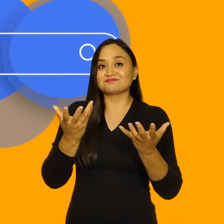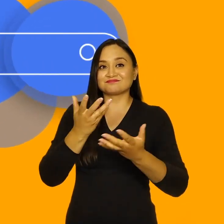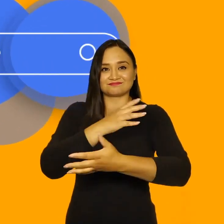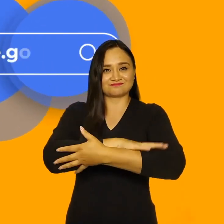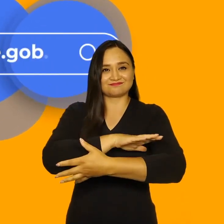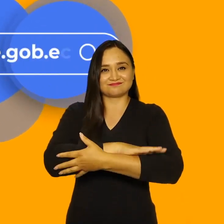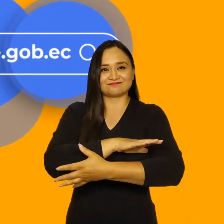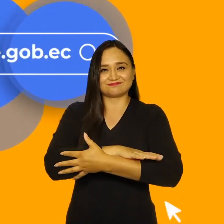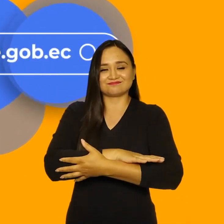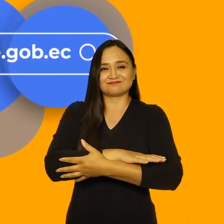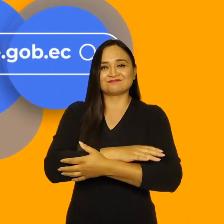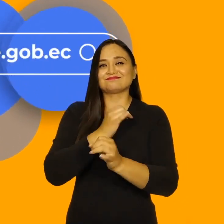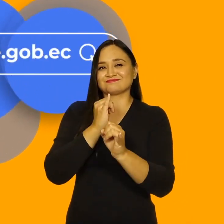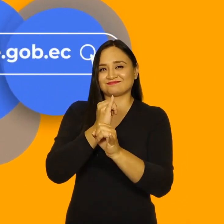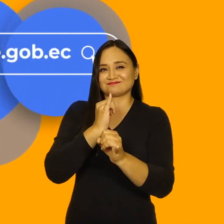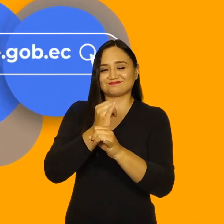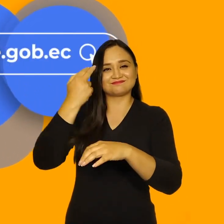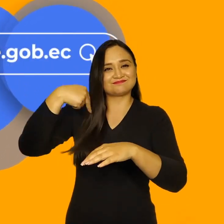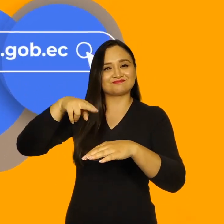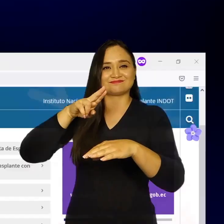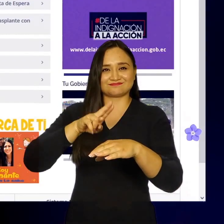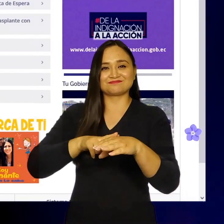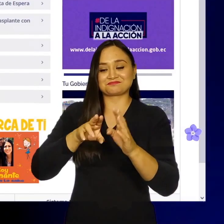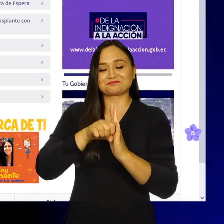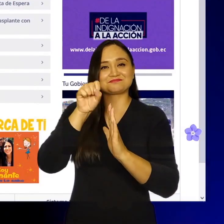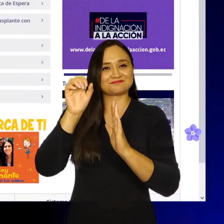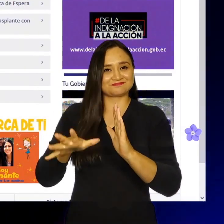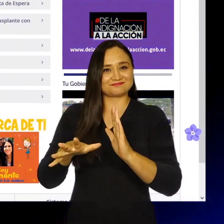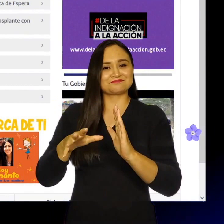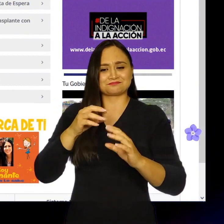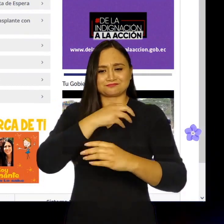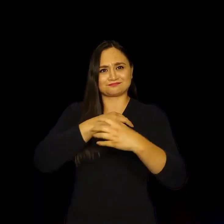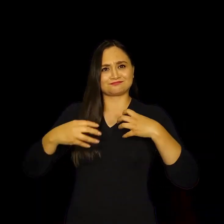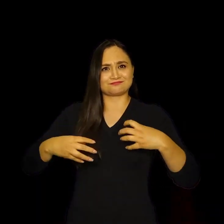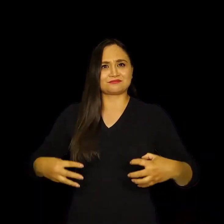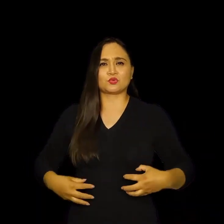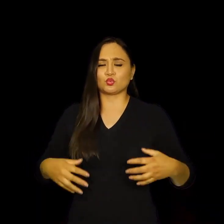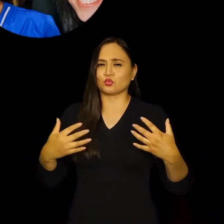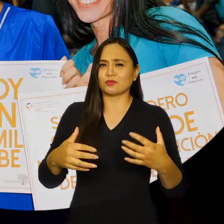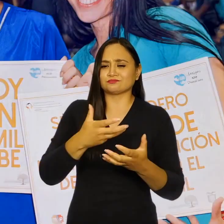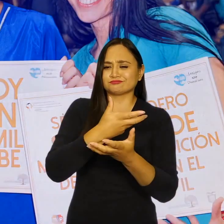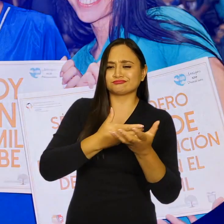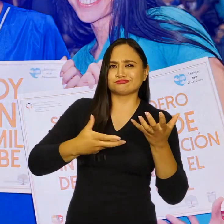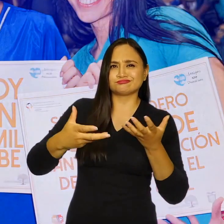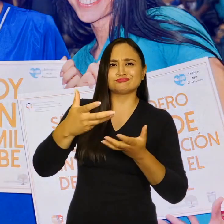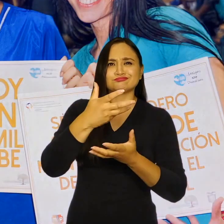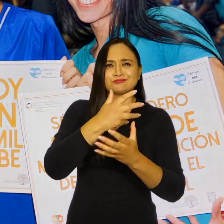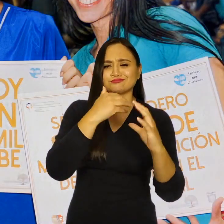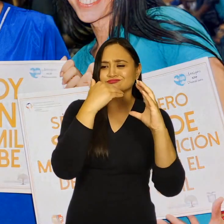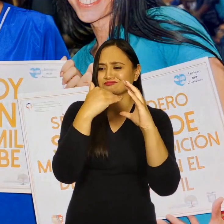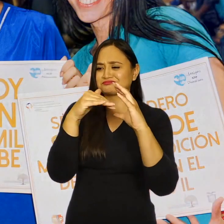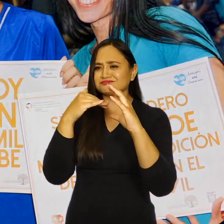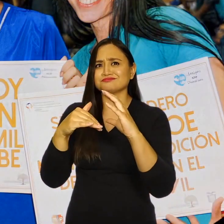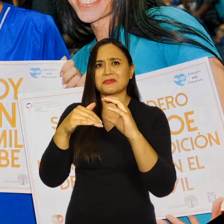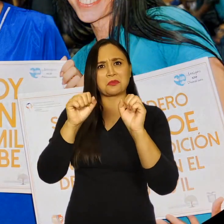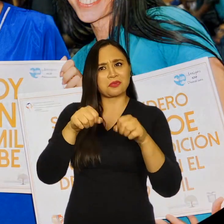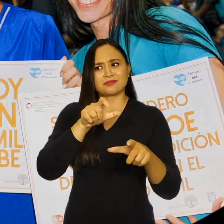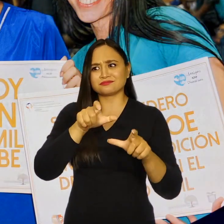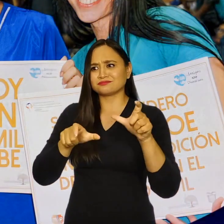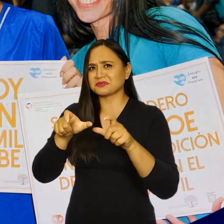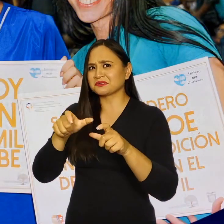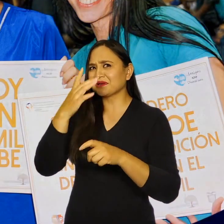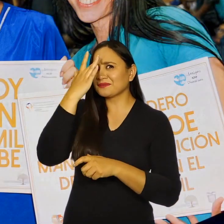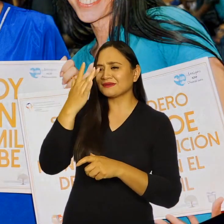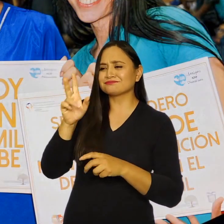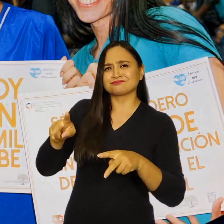de Donación y Trasplante de Órganos, Tejidos y Células. ¡Qué acción tan solidaria la que podemos realizar las personas